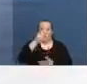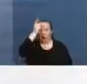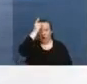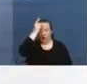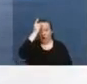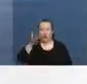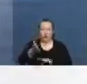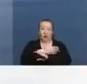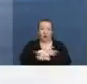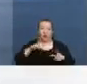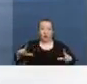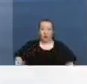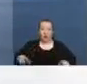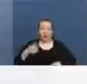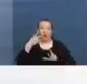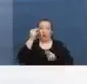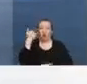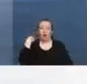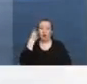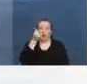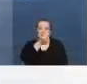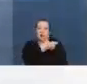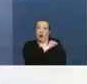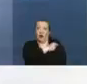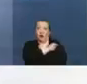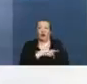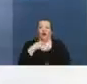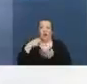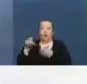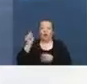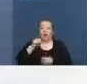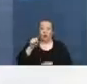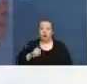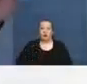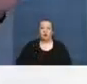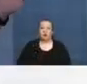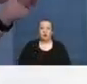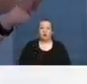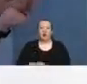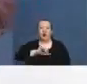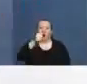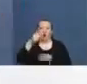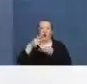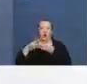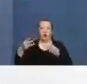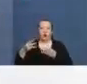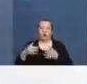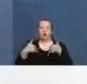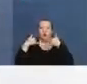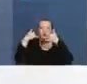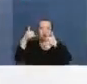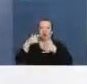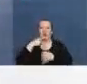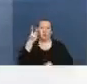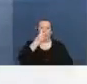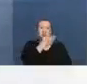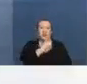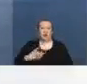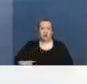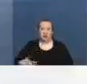para vacunas para test para medicamentos pero sí para para anticipadamente deuda y lo premiaron una vicepresidencia del bis por ese está